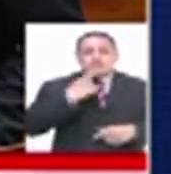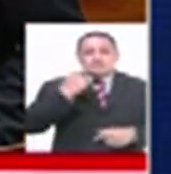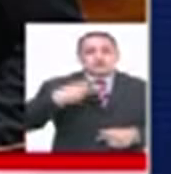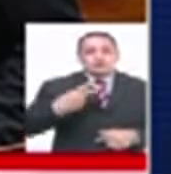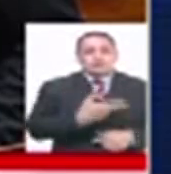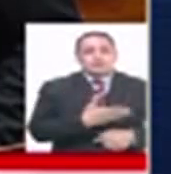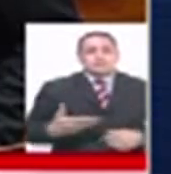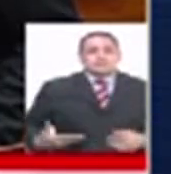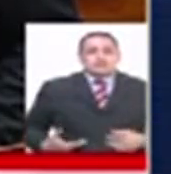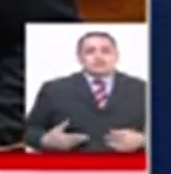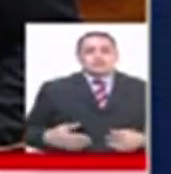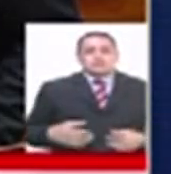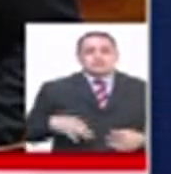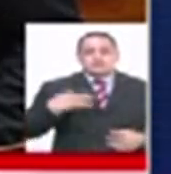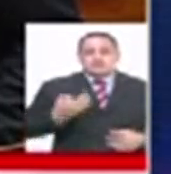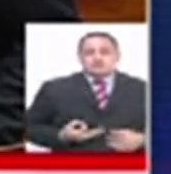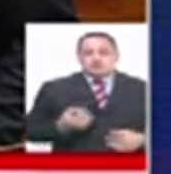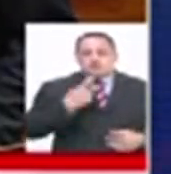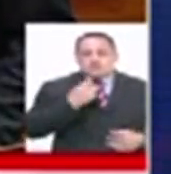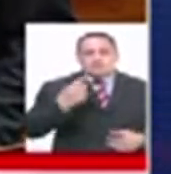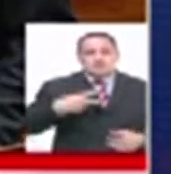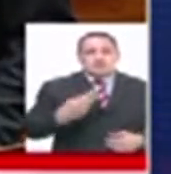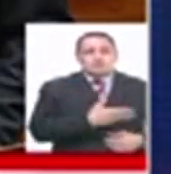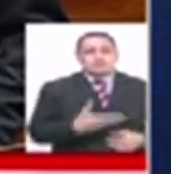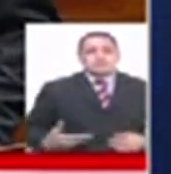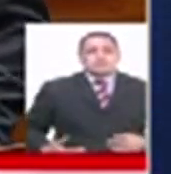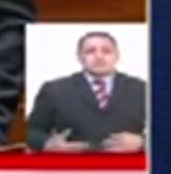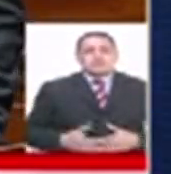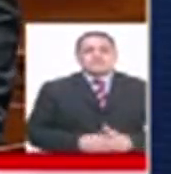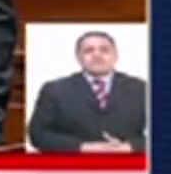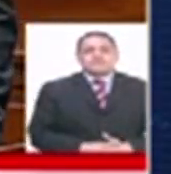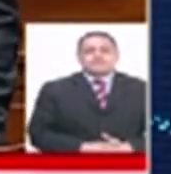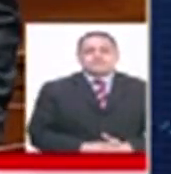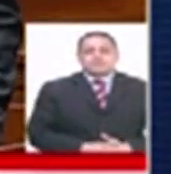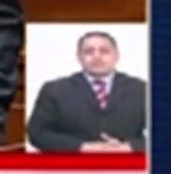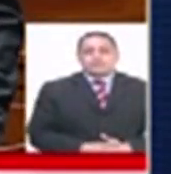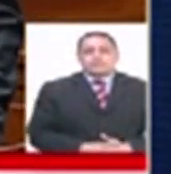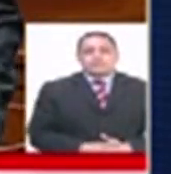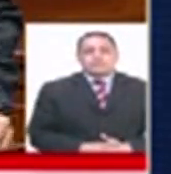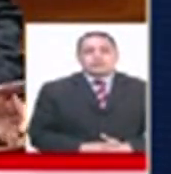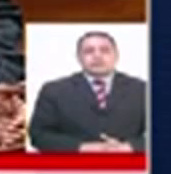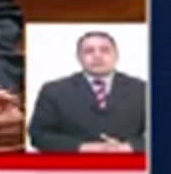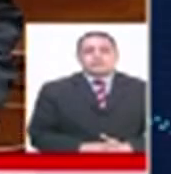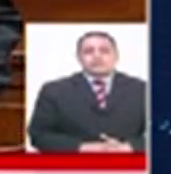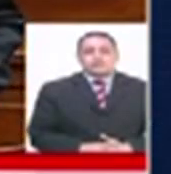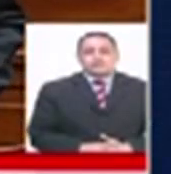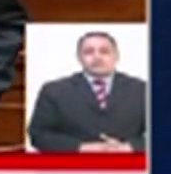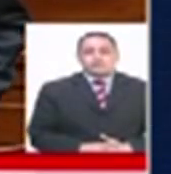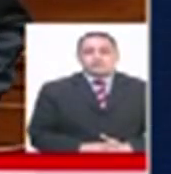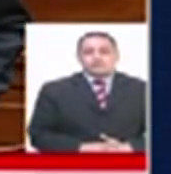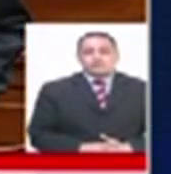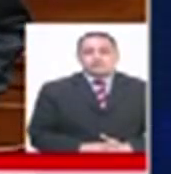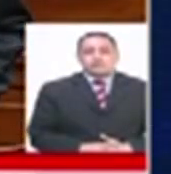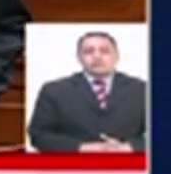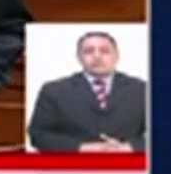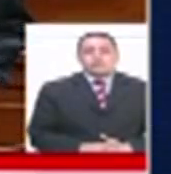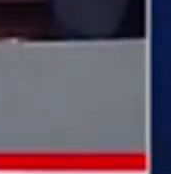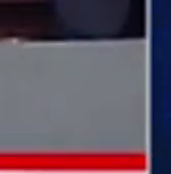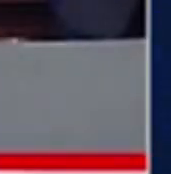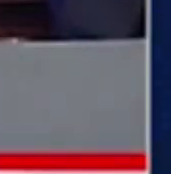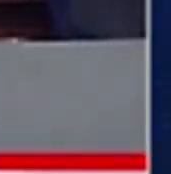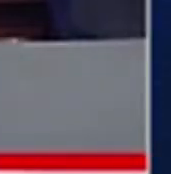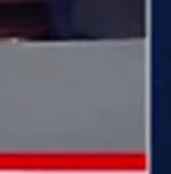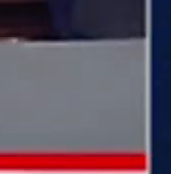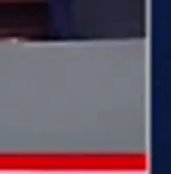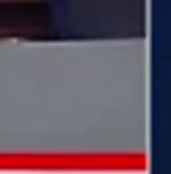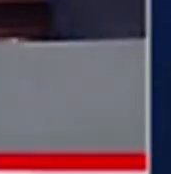A ver, entre Renovación Popular, Fuerza Popular y Avanza País, que son los promotores de la moción de vacancia, hay